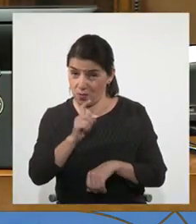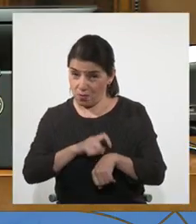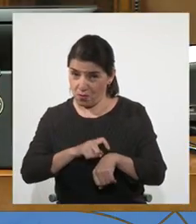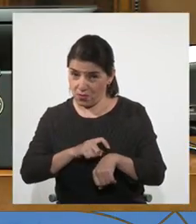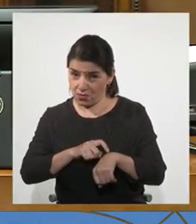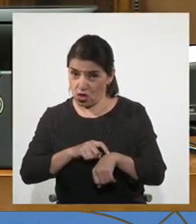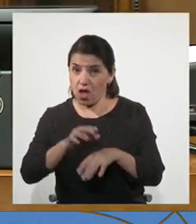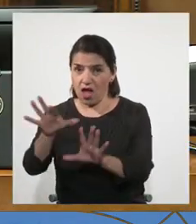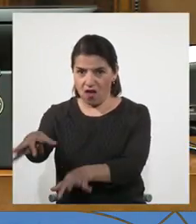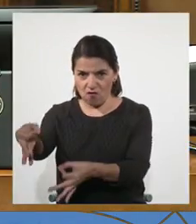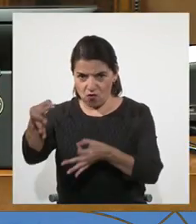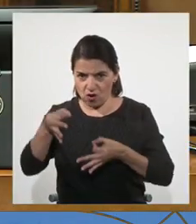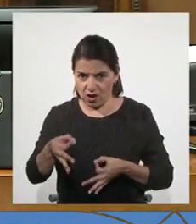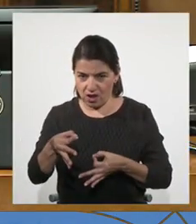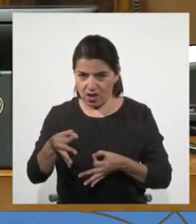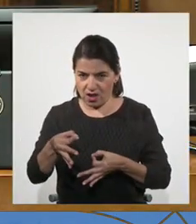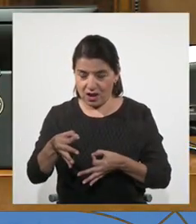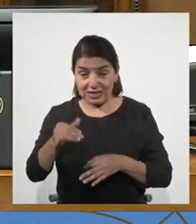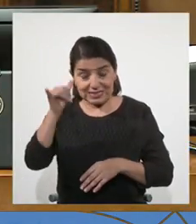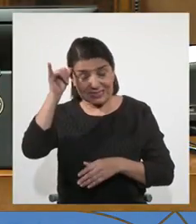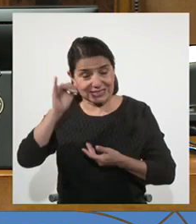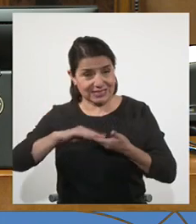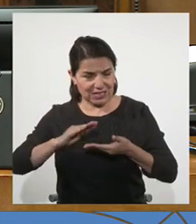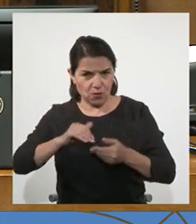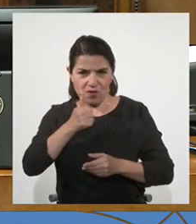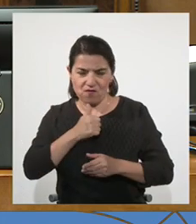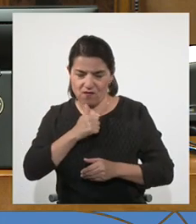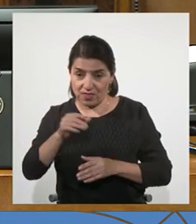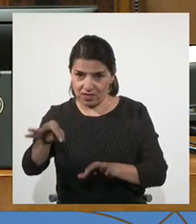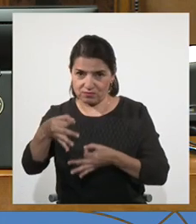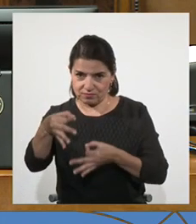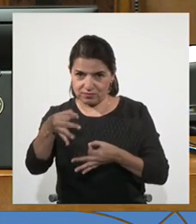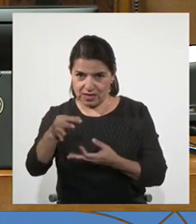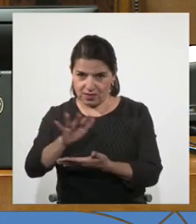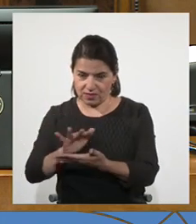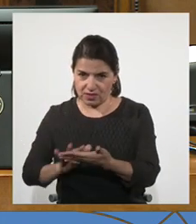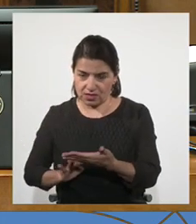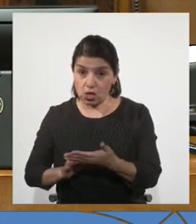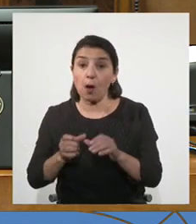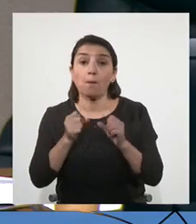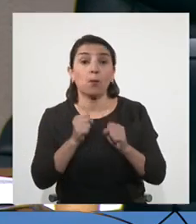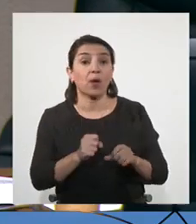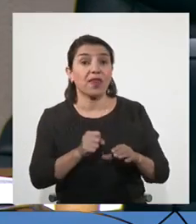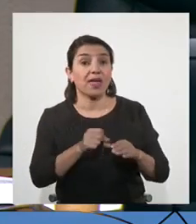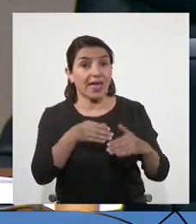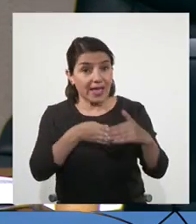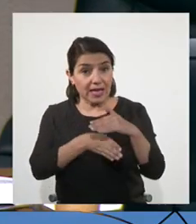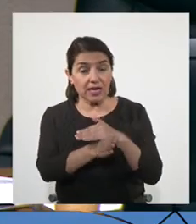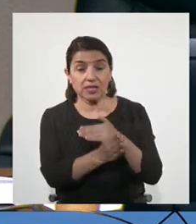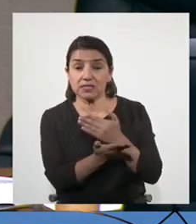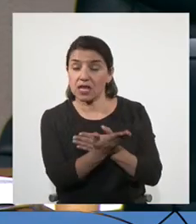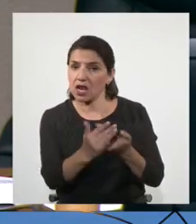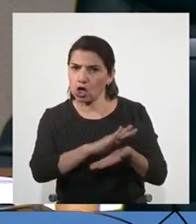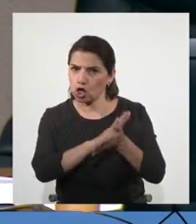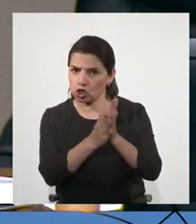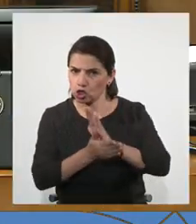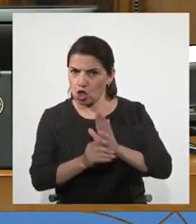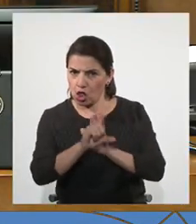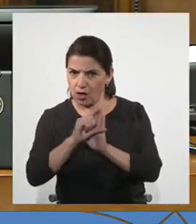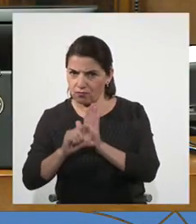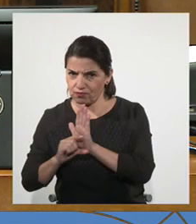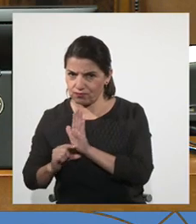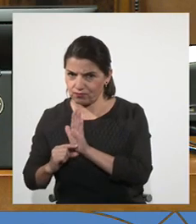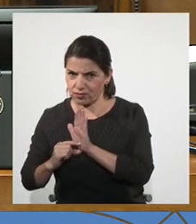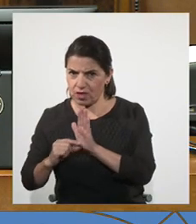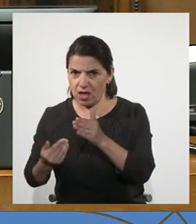buscar. Un minuto, disculpe. ¿Y podrá ser ingresada junto con todas las otras? Sí, eso podría ser la otra. ¿Les parece, para que no nos